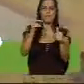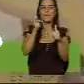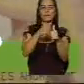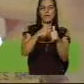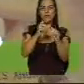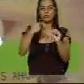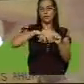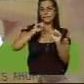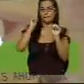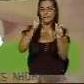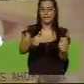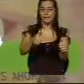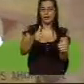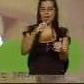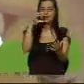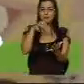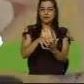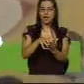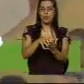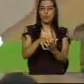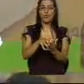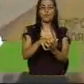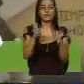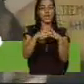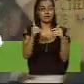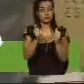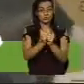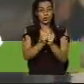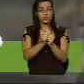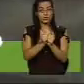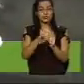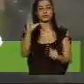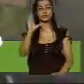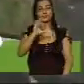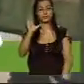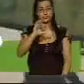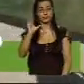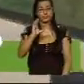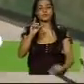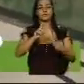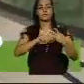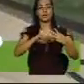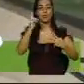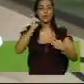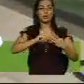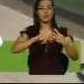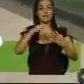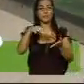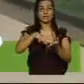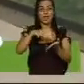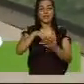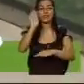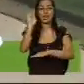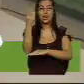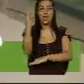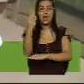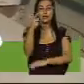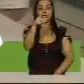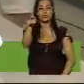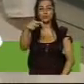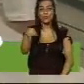estamos empezando por el estado Anzoátegui, Distrito Capital, Bolívar, Miranda, Lara,